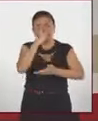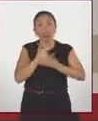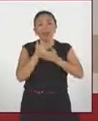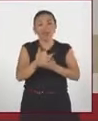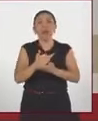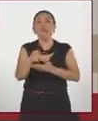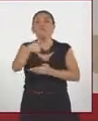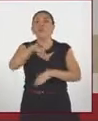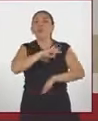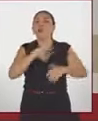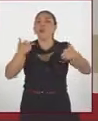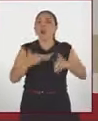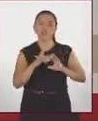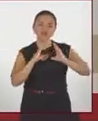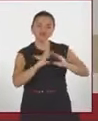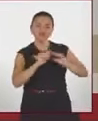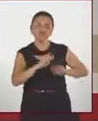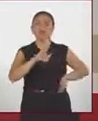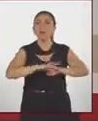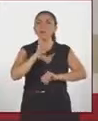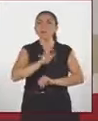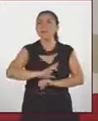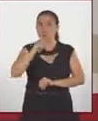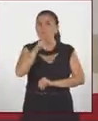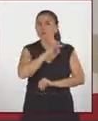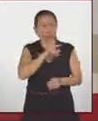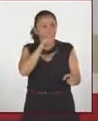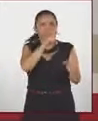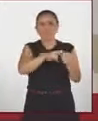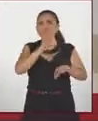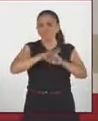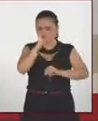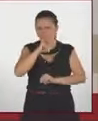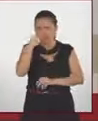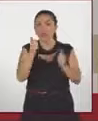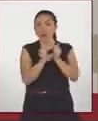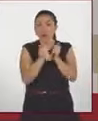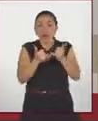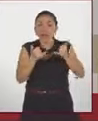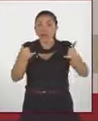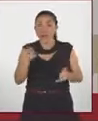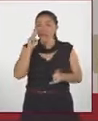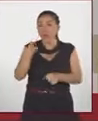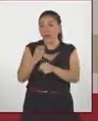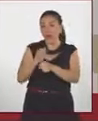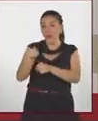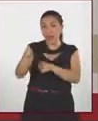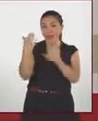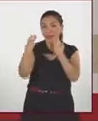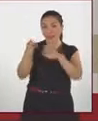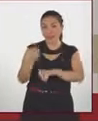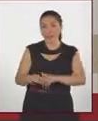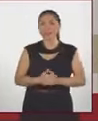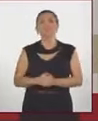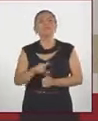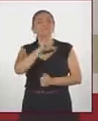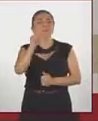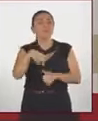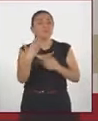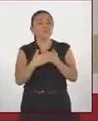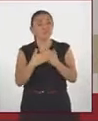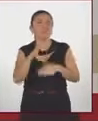la mejora de la práctica docente. Pueden unirse fácilmente a través del enlace que aparece en el chat de comentarios.